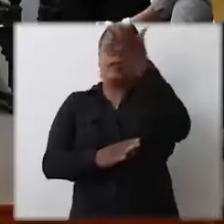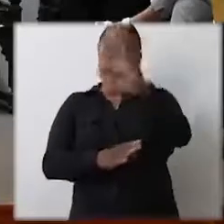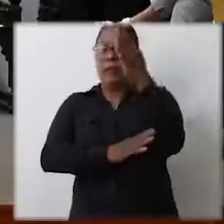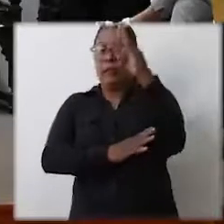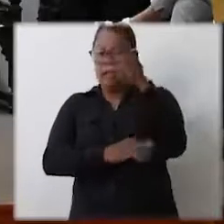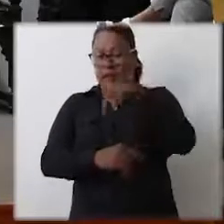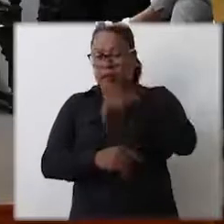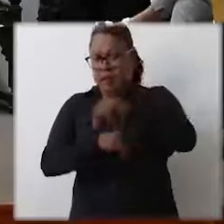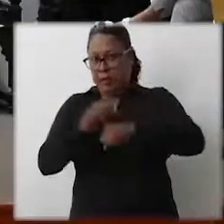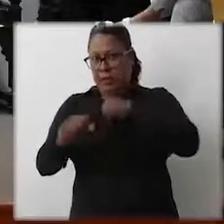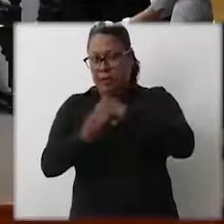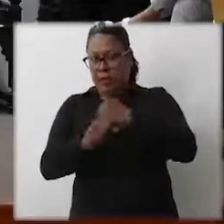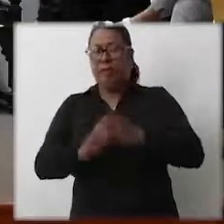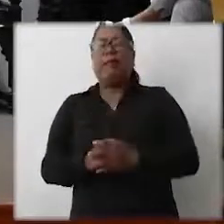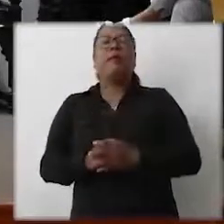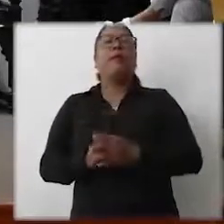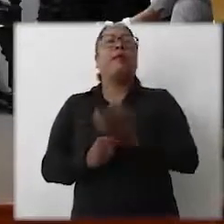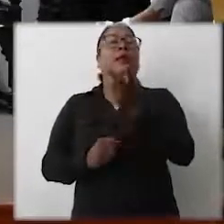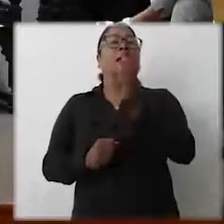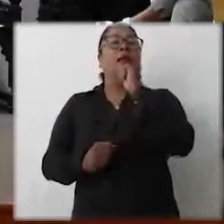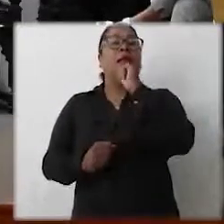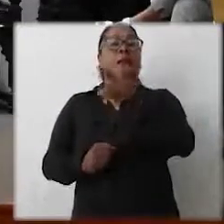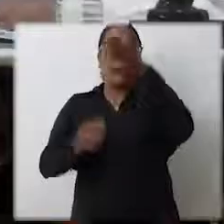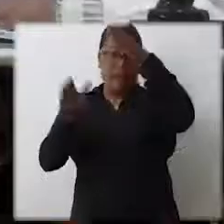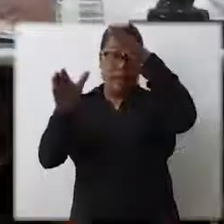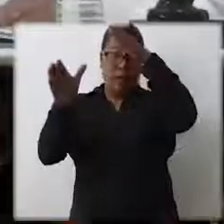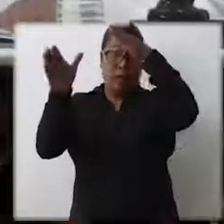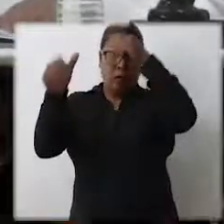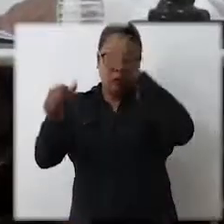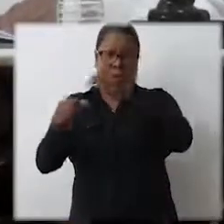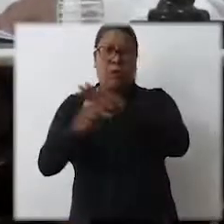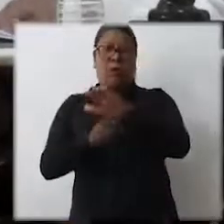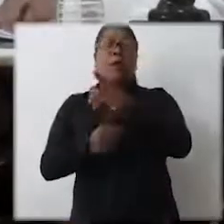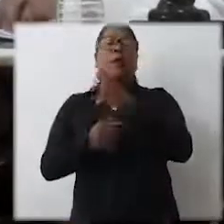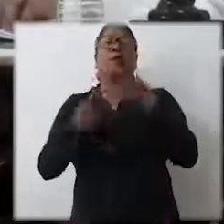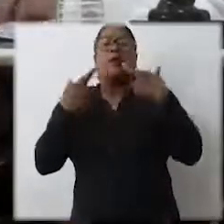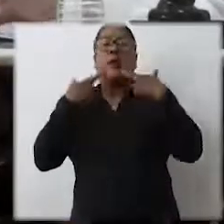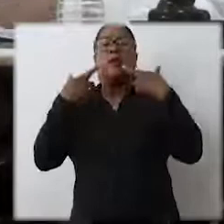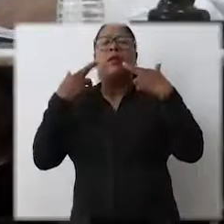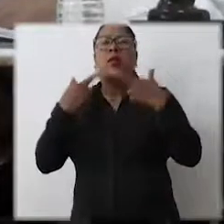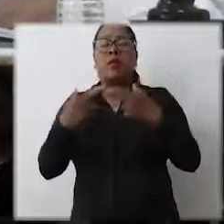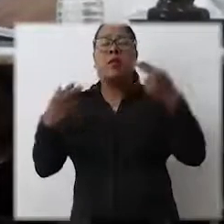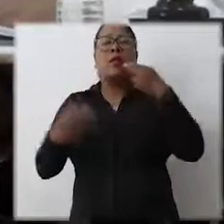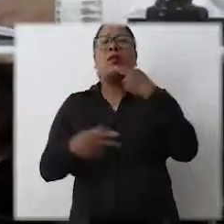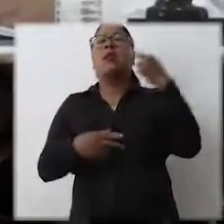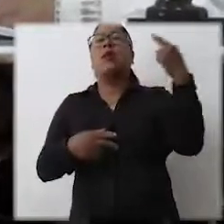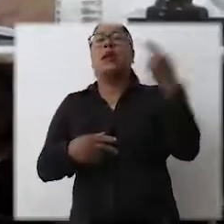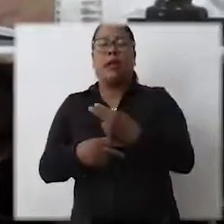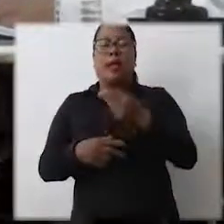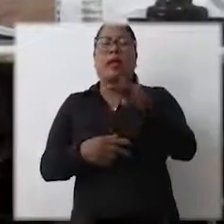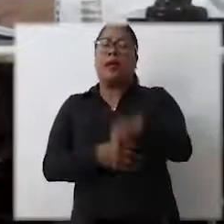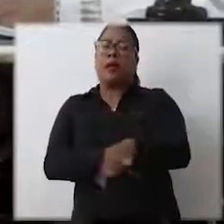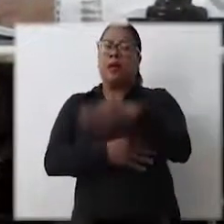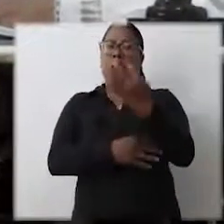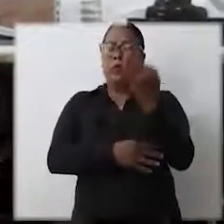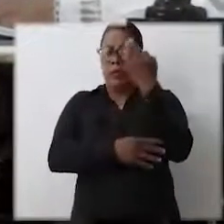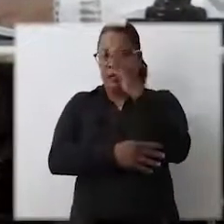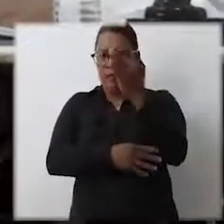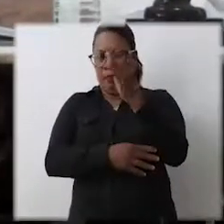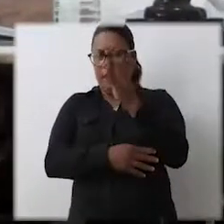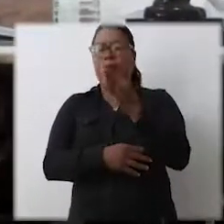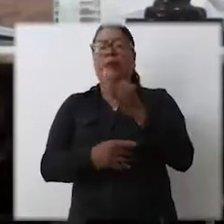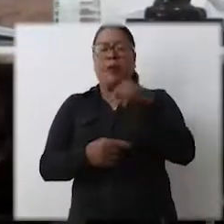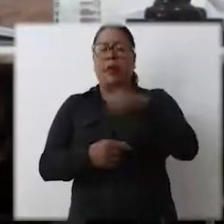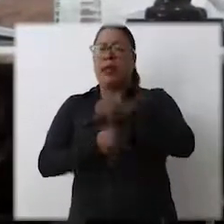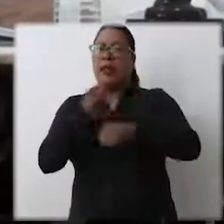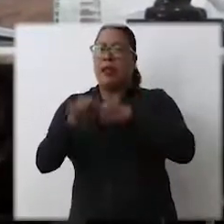tercera del Bando de Policía y Gobierno de Oaxaca de Juárez, Oaxaca. Por considerarse un asunto de relevancia, igualmente